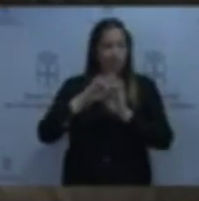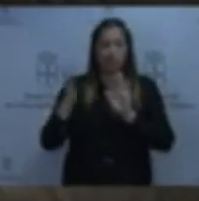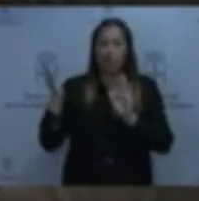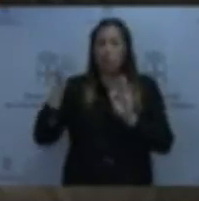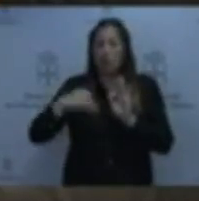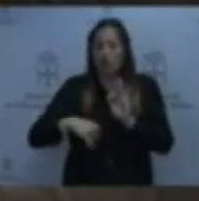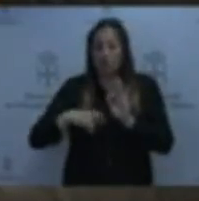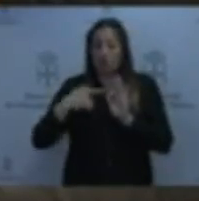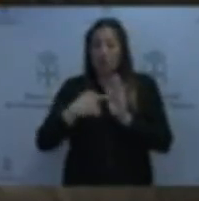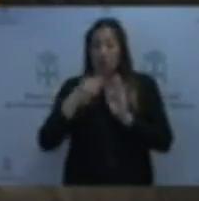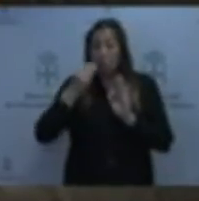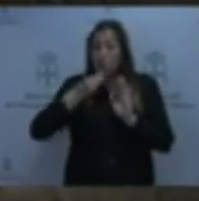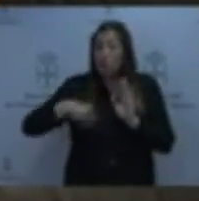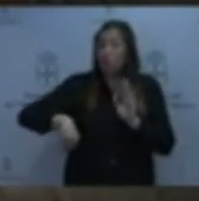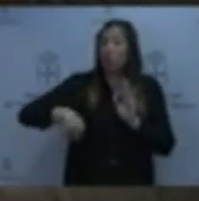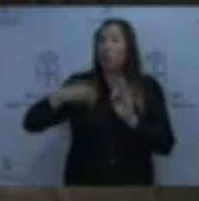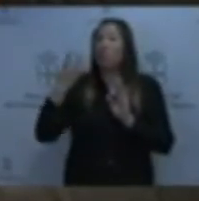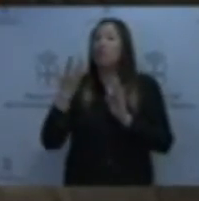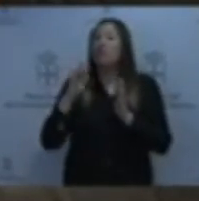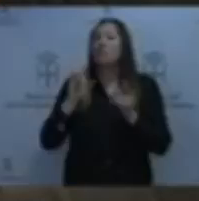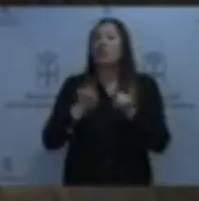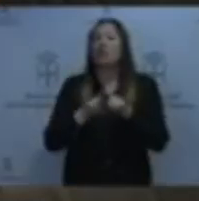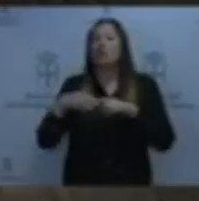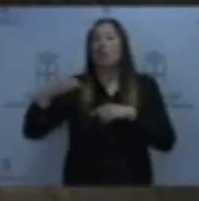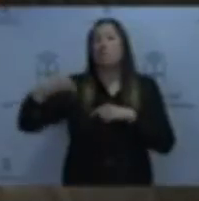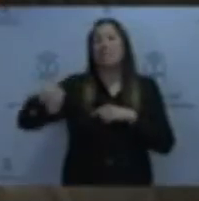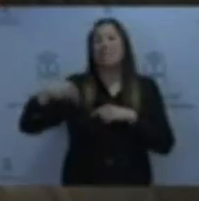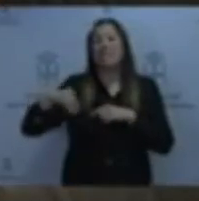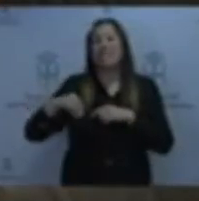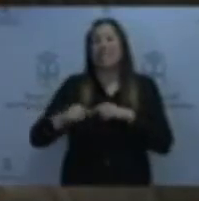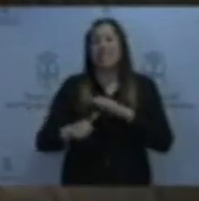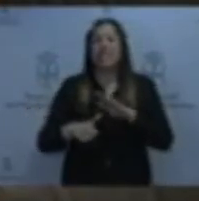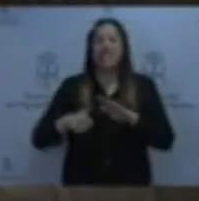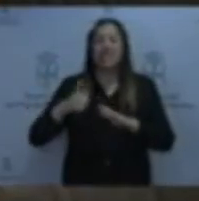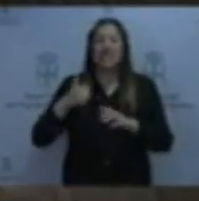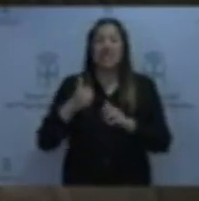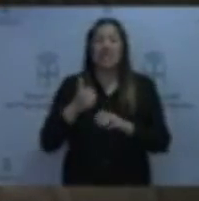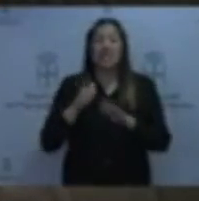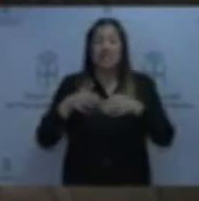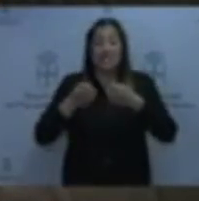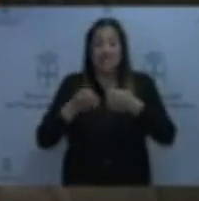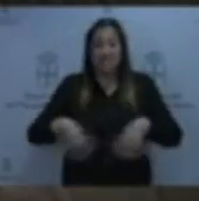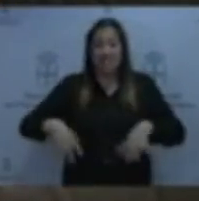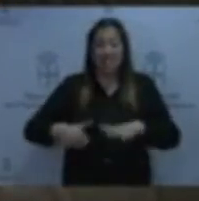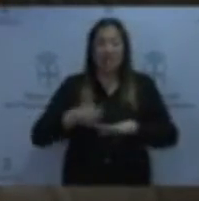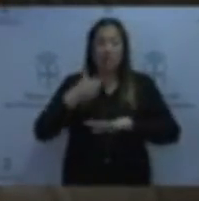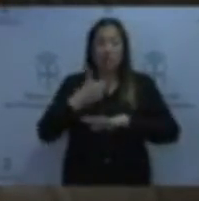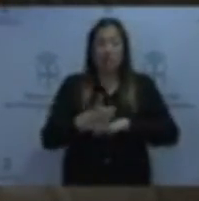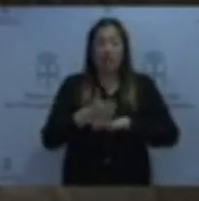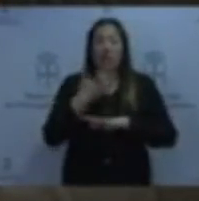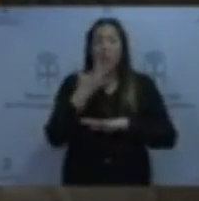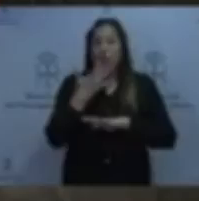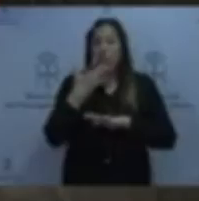parece suficiente la relación del presidente del Tribunal con varios casos prácticos que formaron parte de la